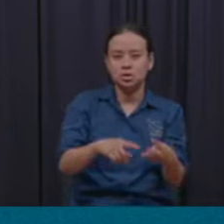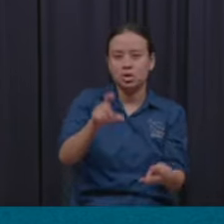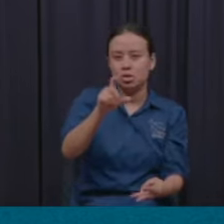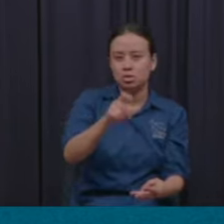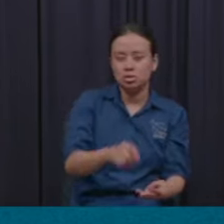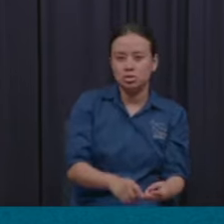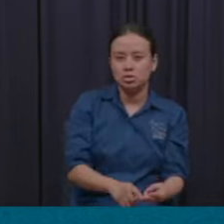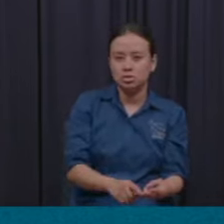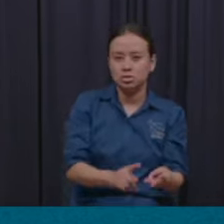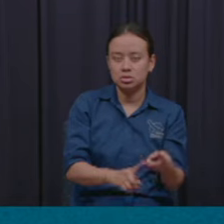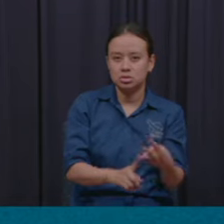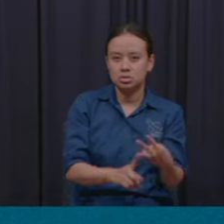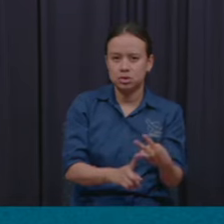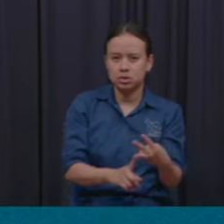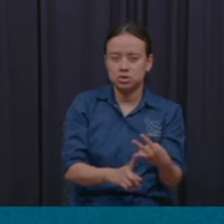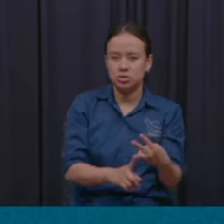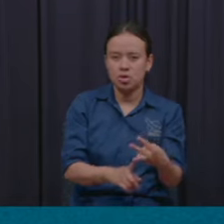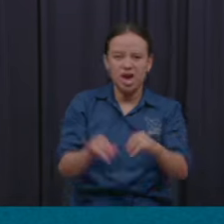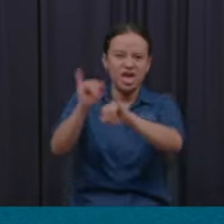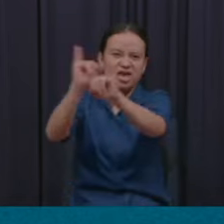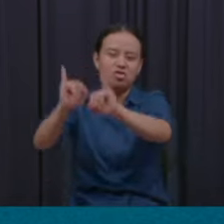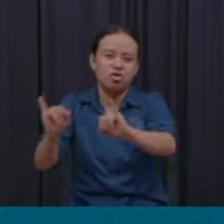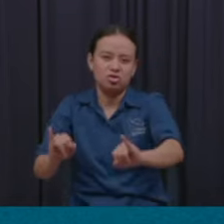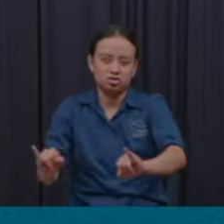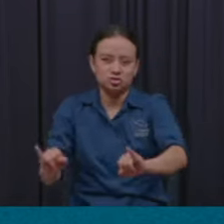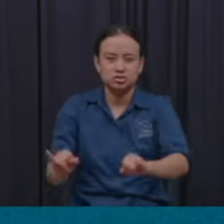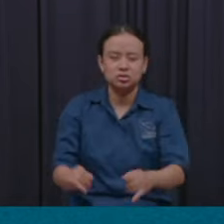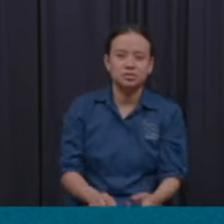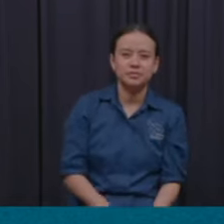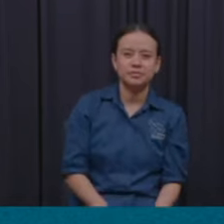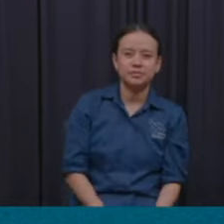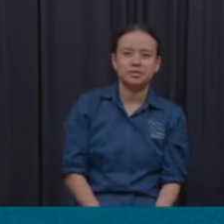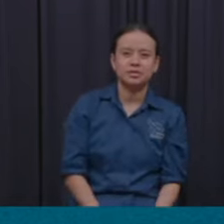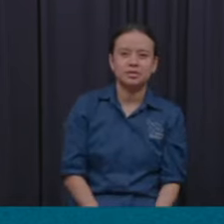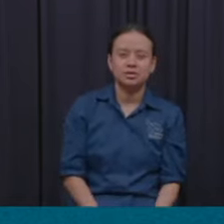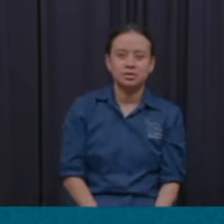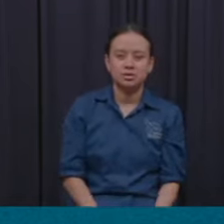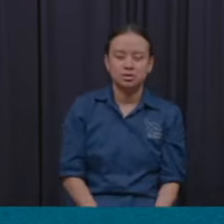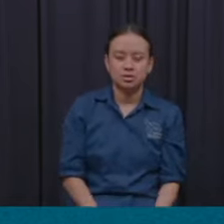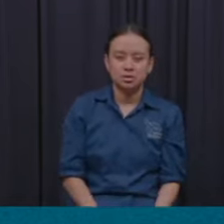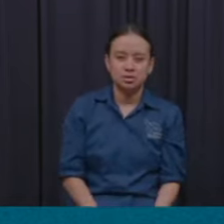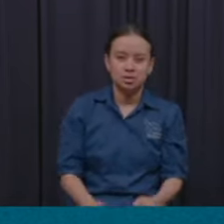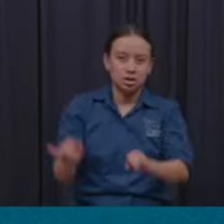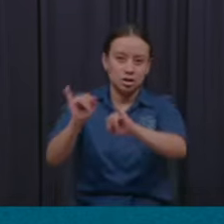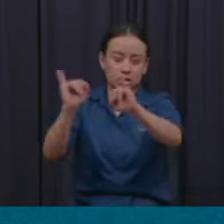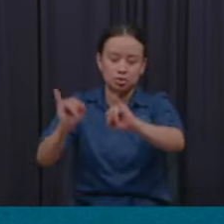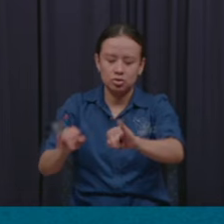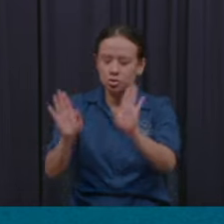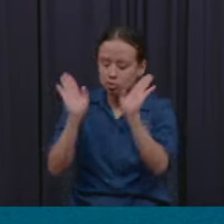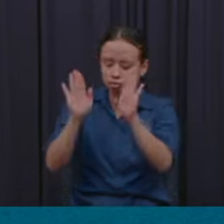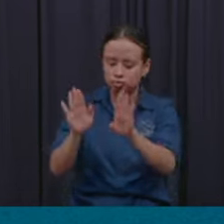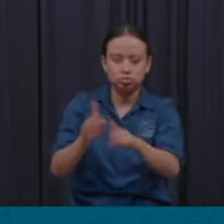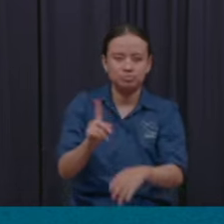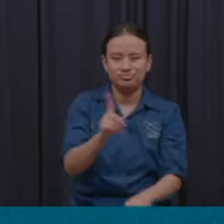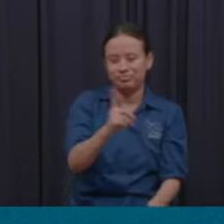Algunos tienen al Buda para la buena suerte. Y le tocan la panza al panzón.